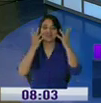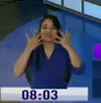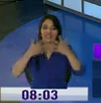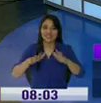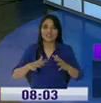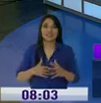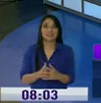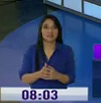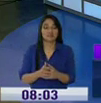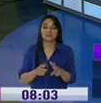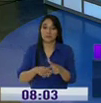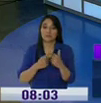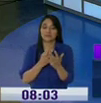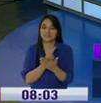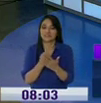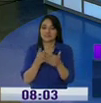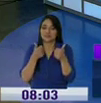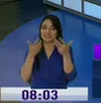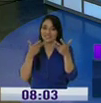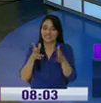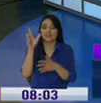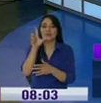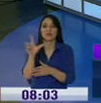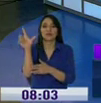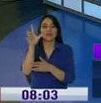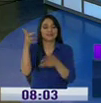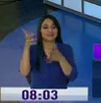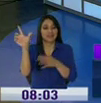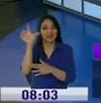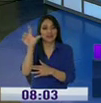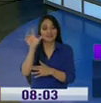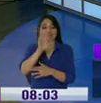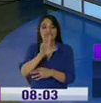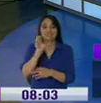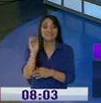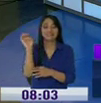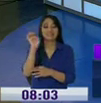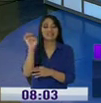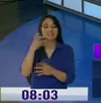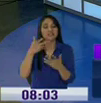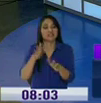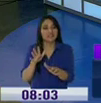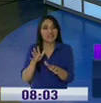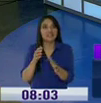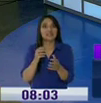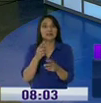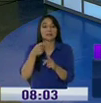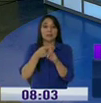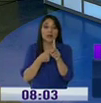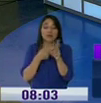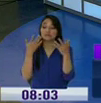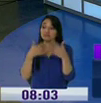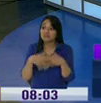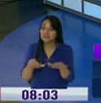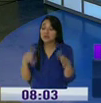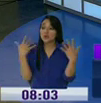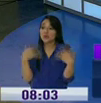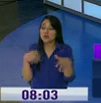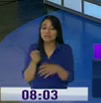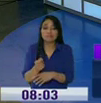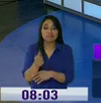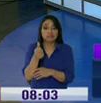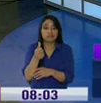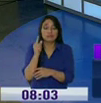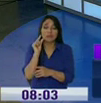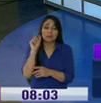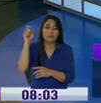de inicio de semana. Ya lunes. 30 de enero, ya finalizando acaba el mes. ¡Qué horror! Con un poquito de sol por